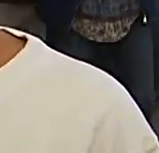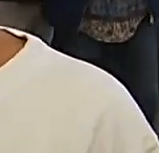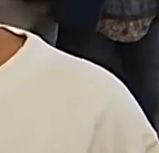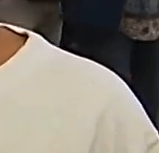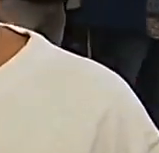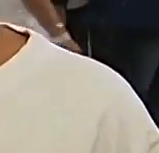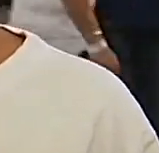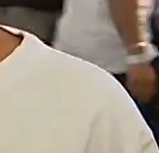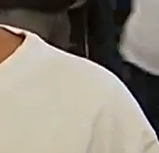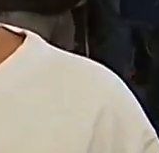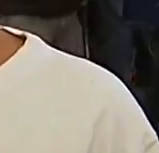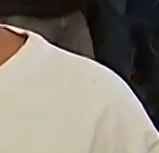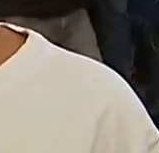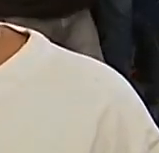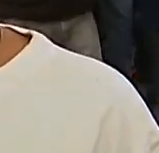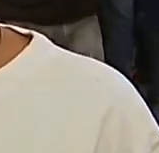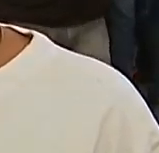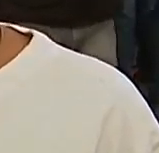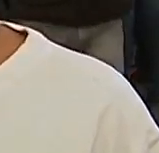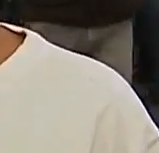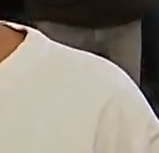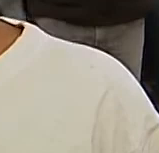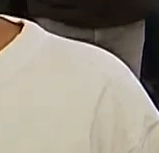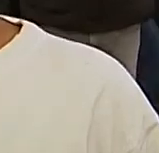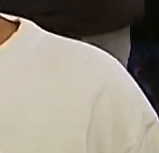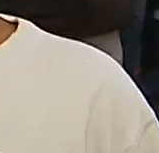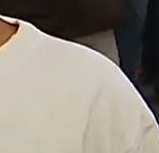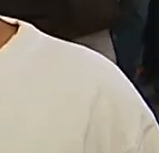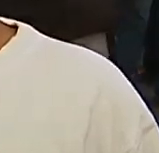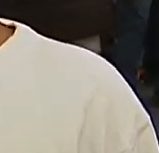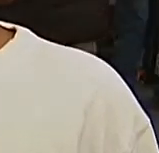lo rechazó la NASA 12 veces o 11,